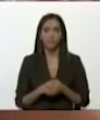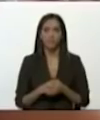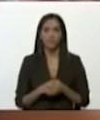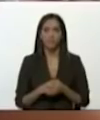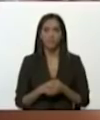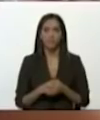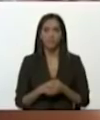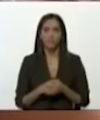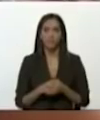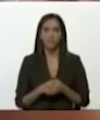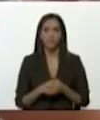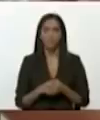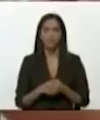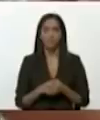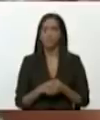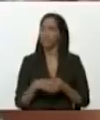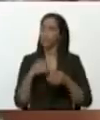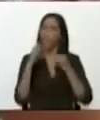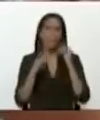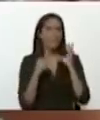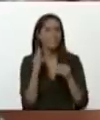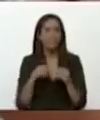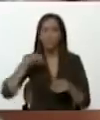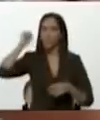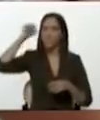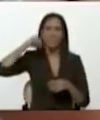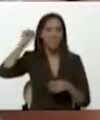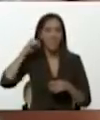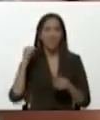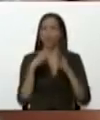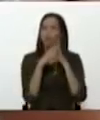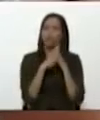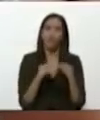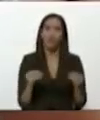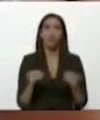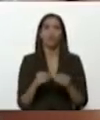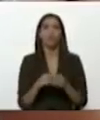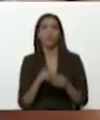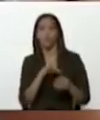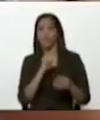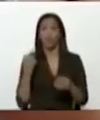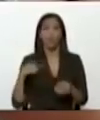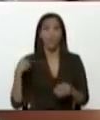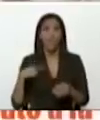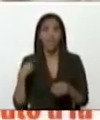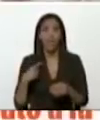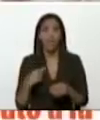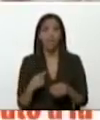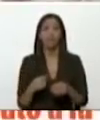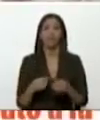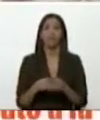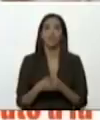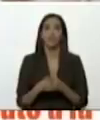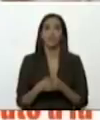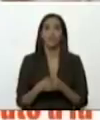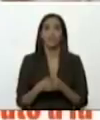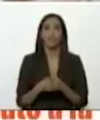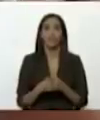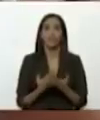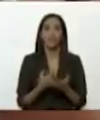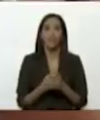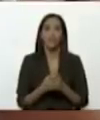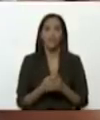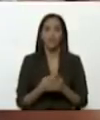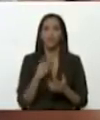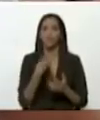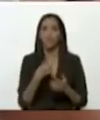Chats, conversaciones, videos, absolutamente todo. Lo que no tengo, lamentablemente, por los delegados de